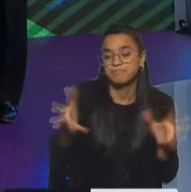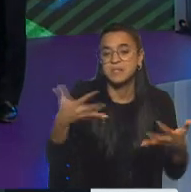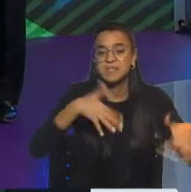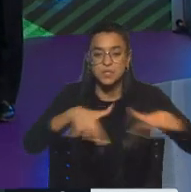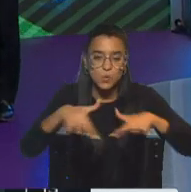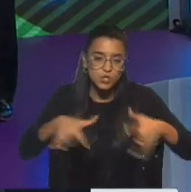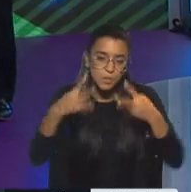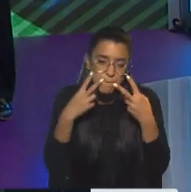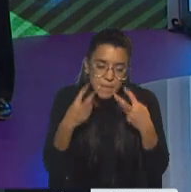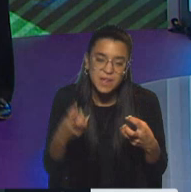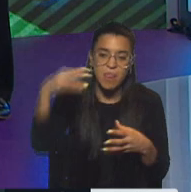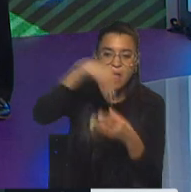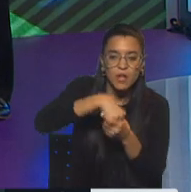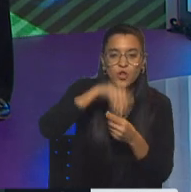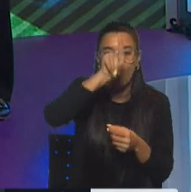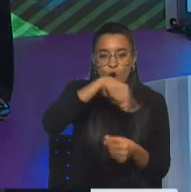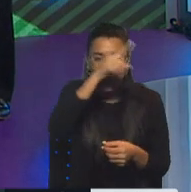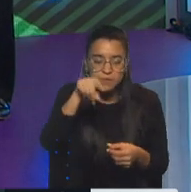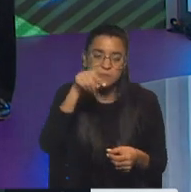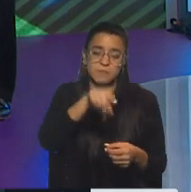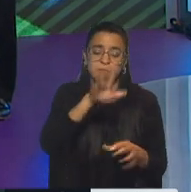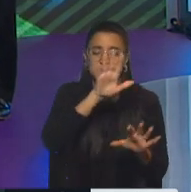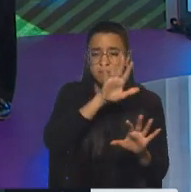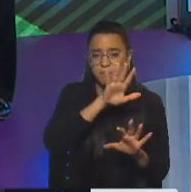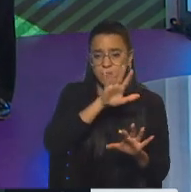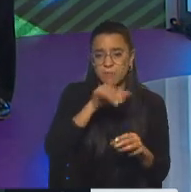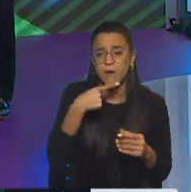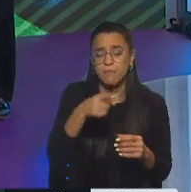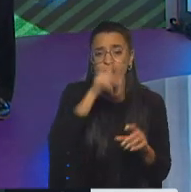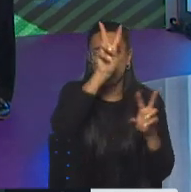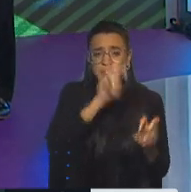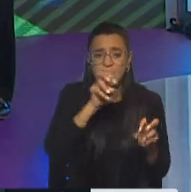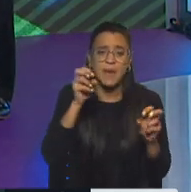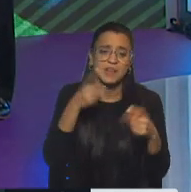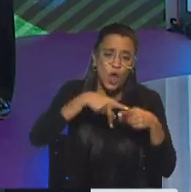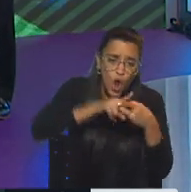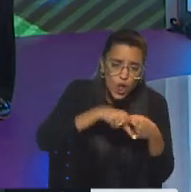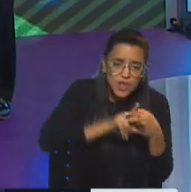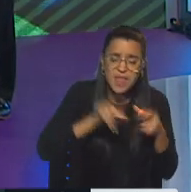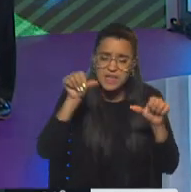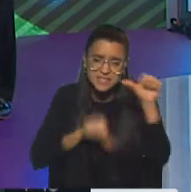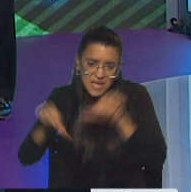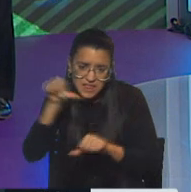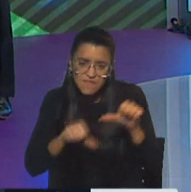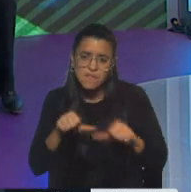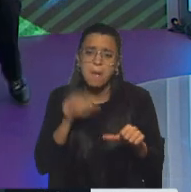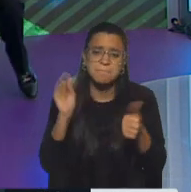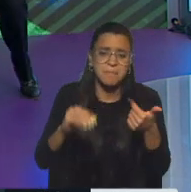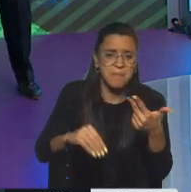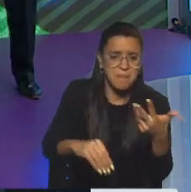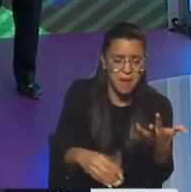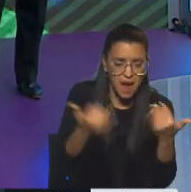se investigan en el CONICET va mucho más allá de la biotecnología, de las cuestiones científicas y que avanza